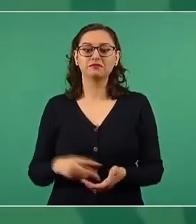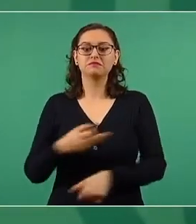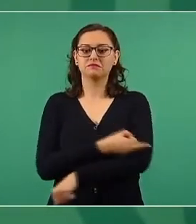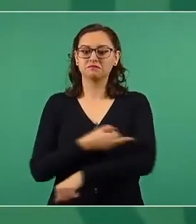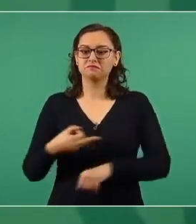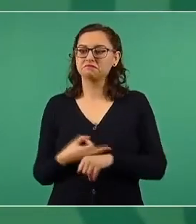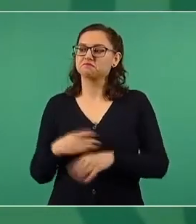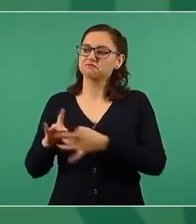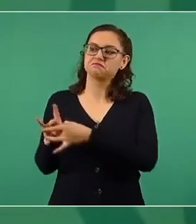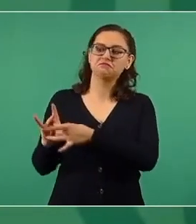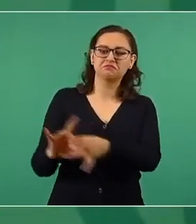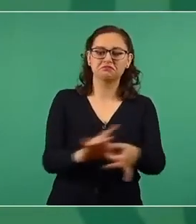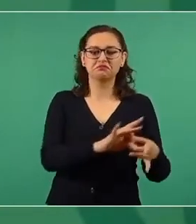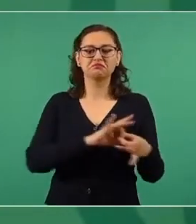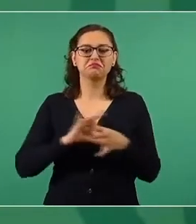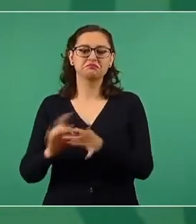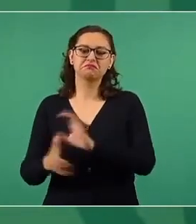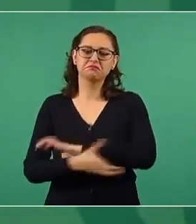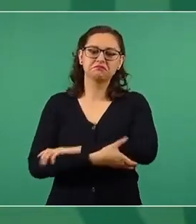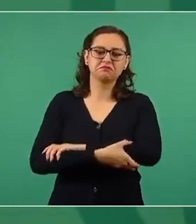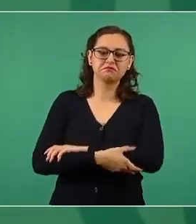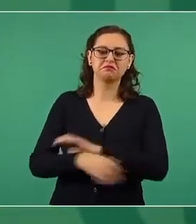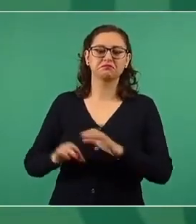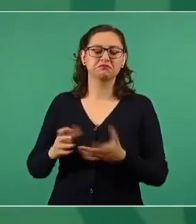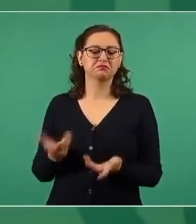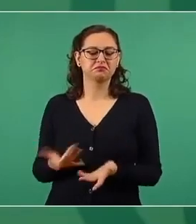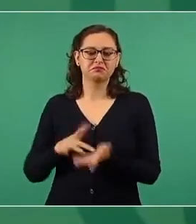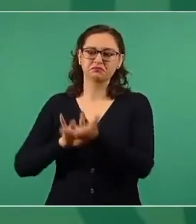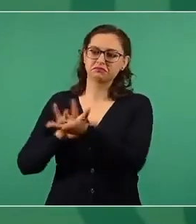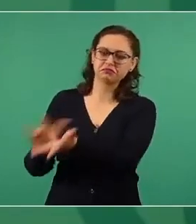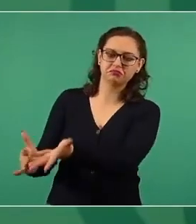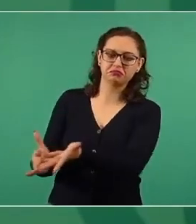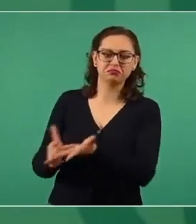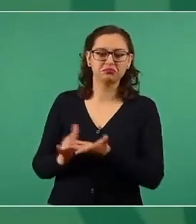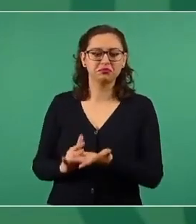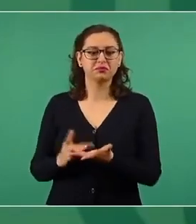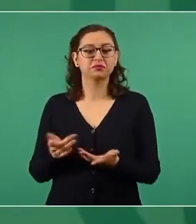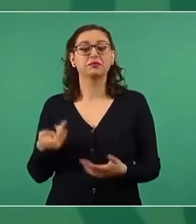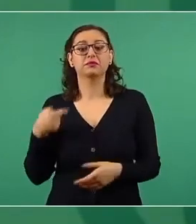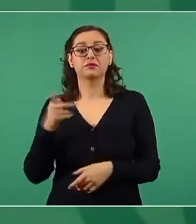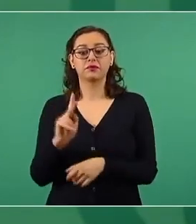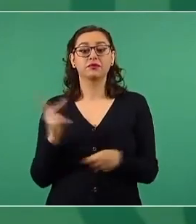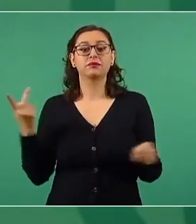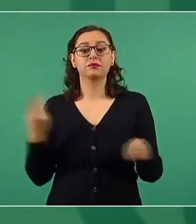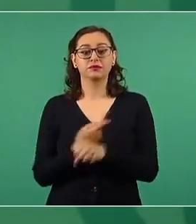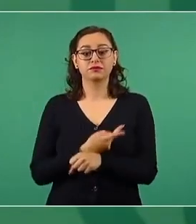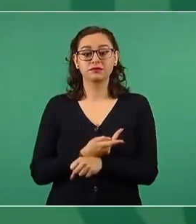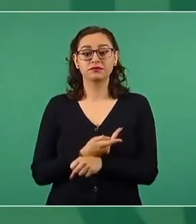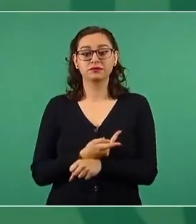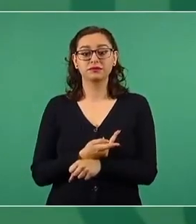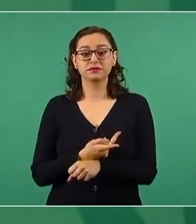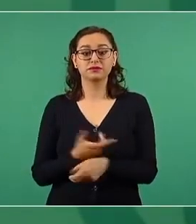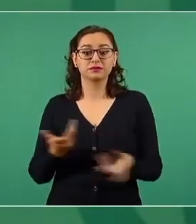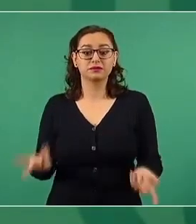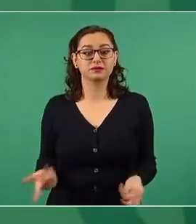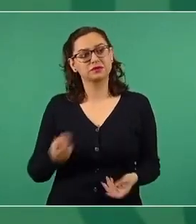la fraternidad en las familias. Pero ¿qué pasa si por la corrupción,